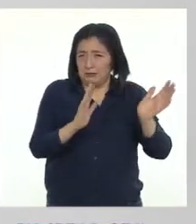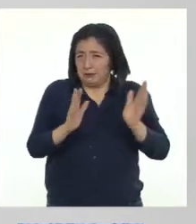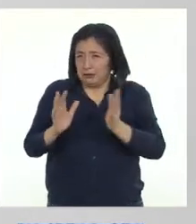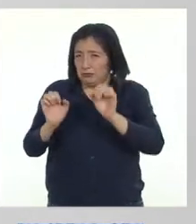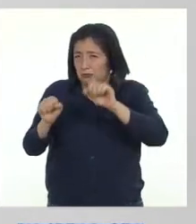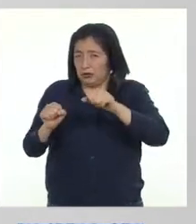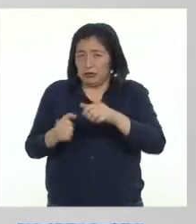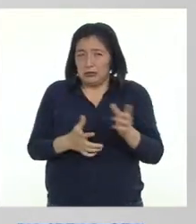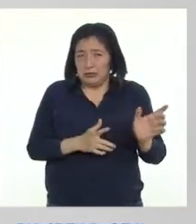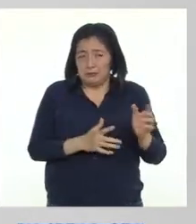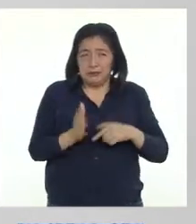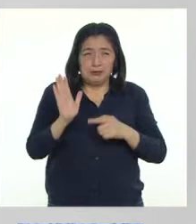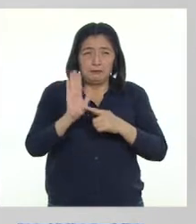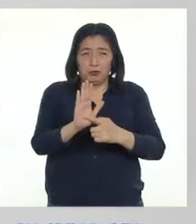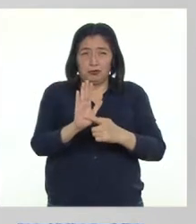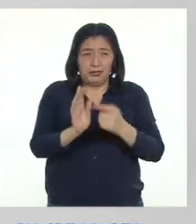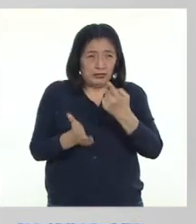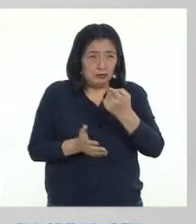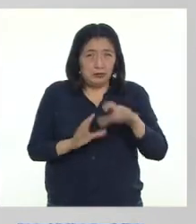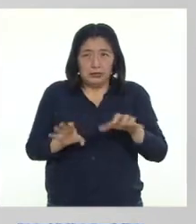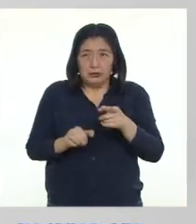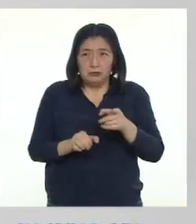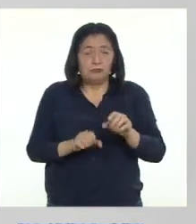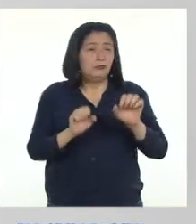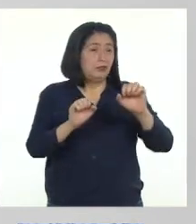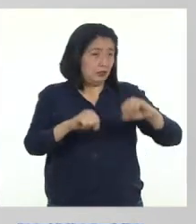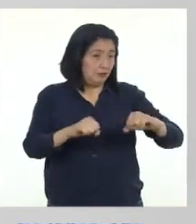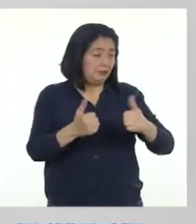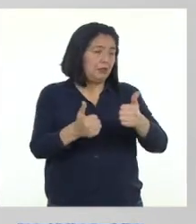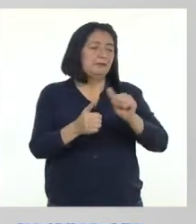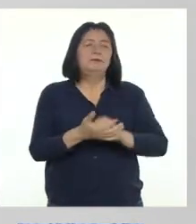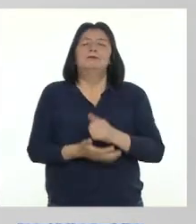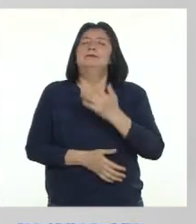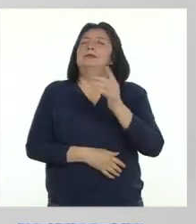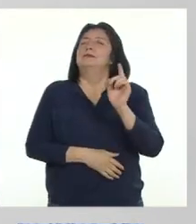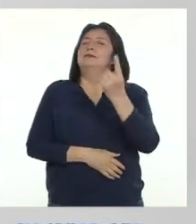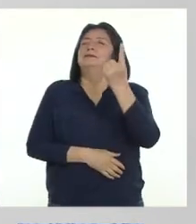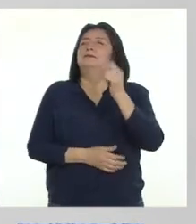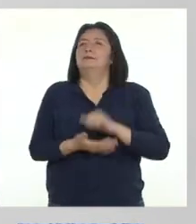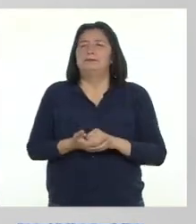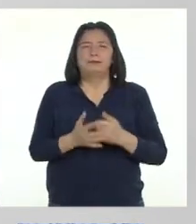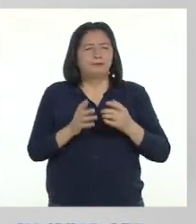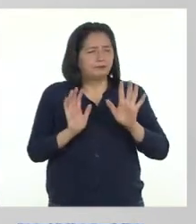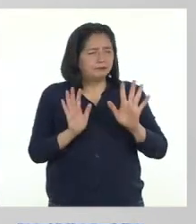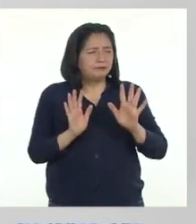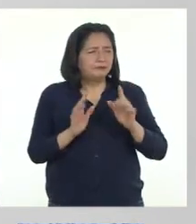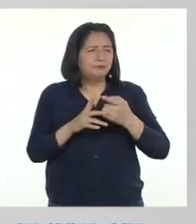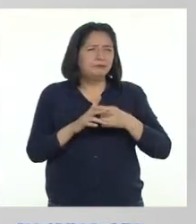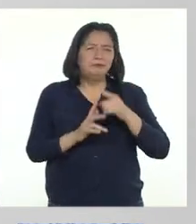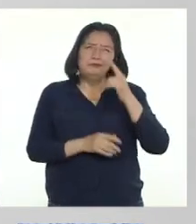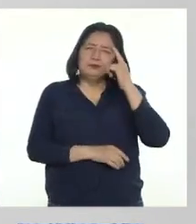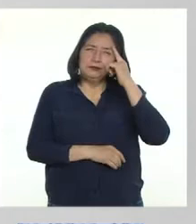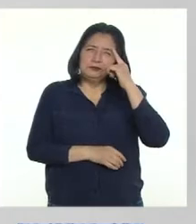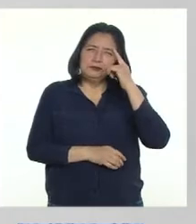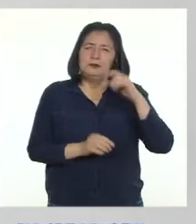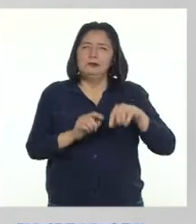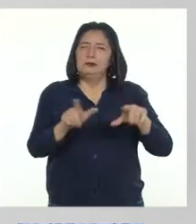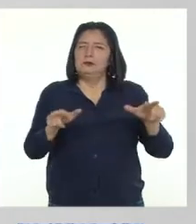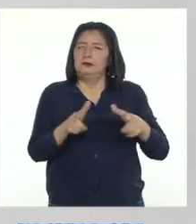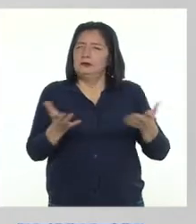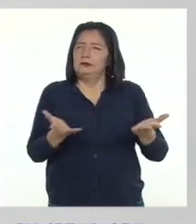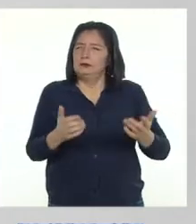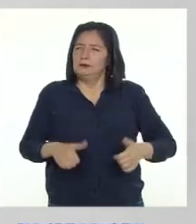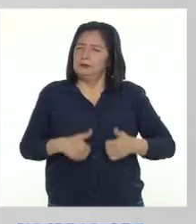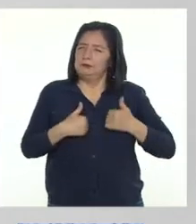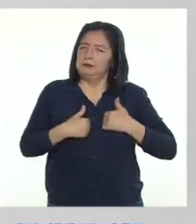preparadas y preparados para mostrar su reto? ¡Sí! ¡Genial! Pero primero, Pensemos por un rato en el lugar donde vivimos